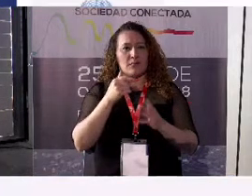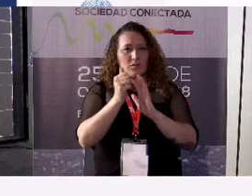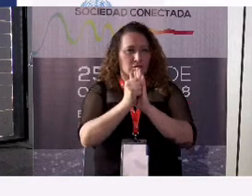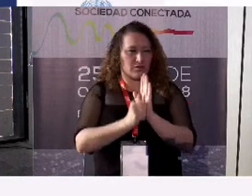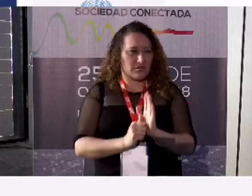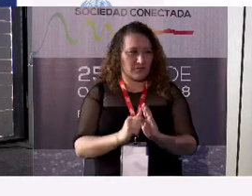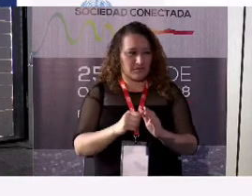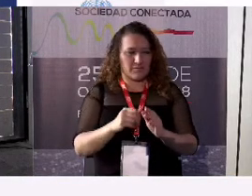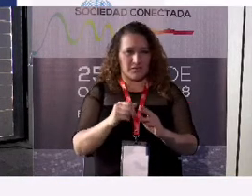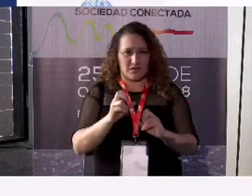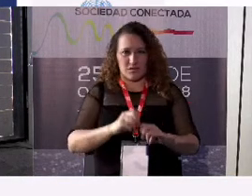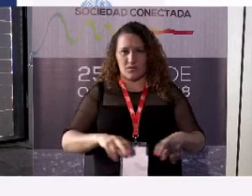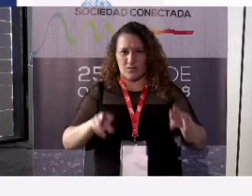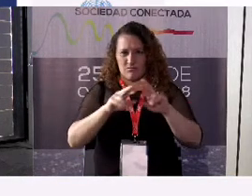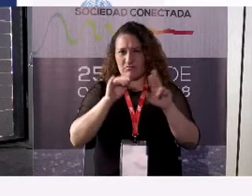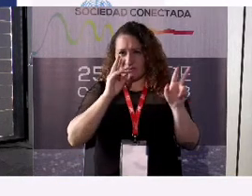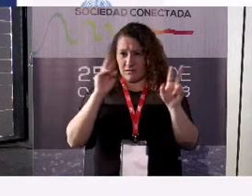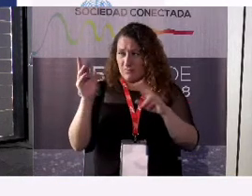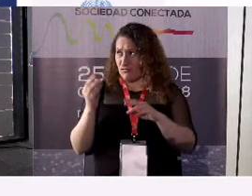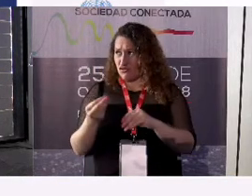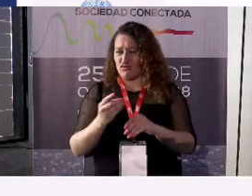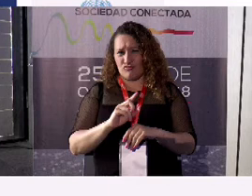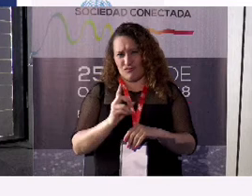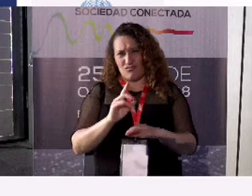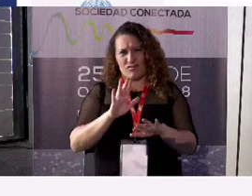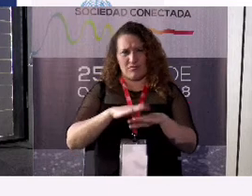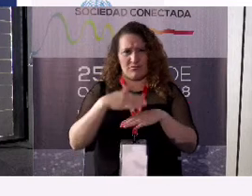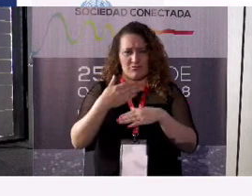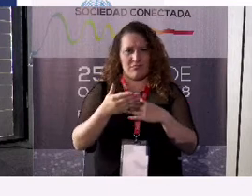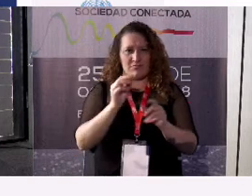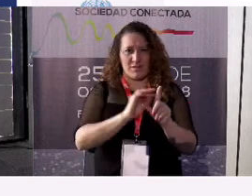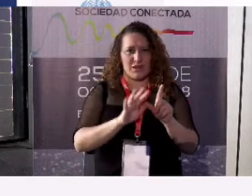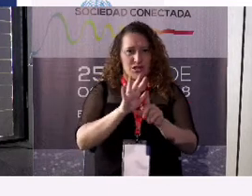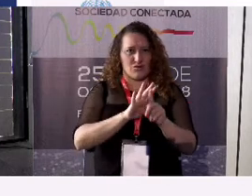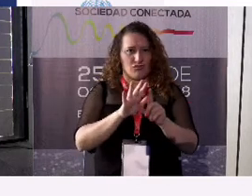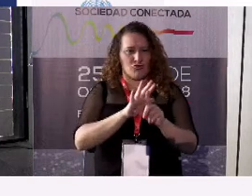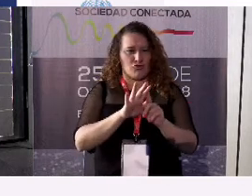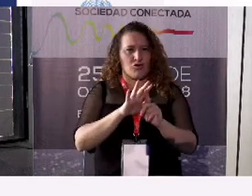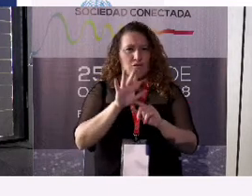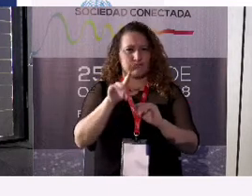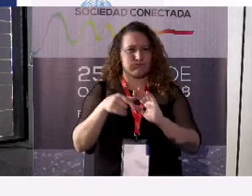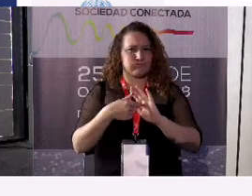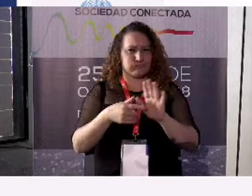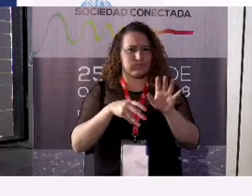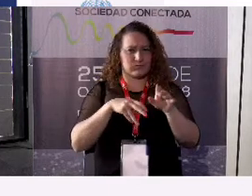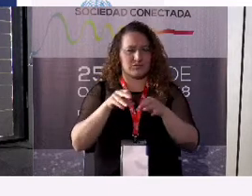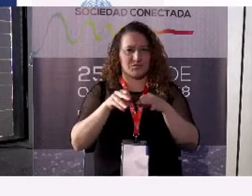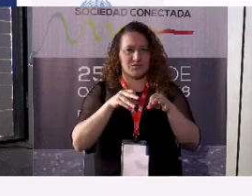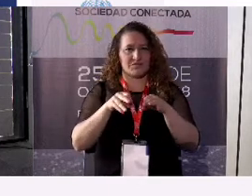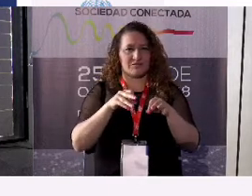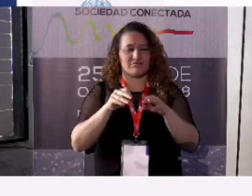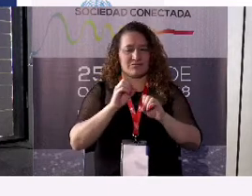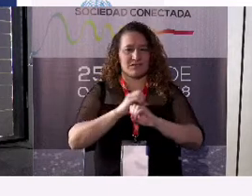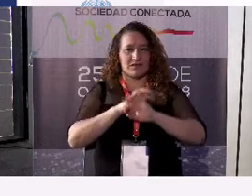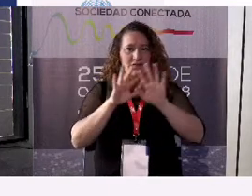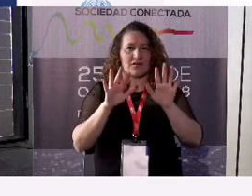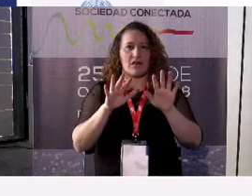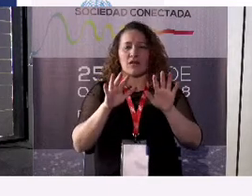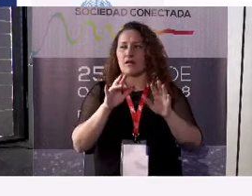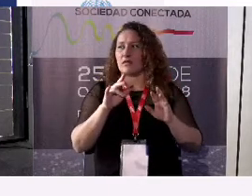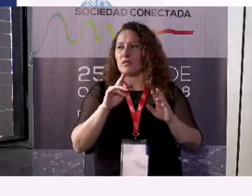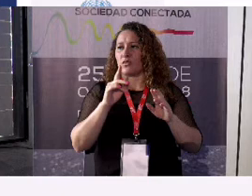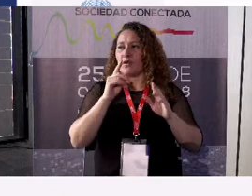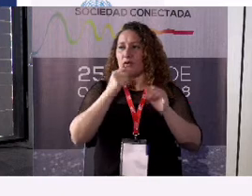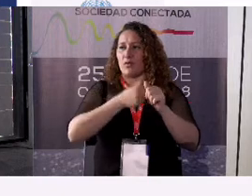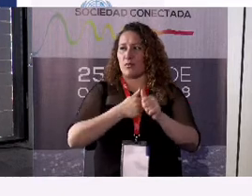eh No los vean mucho porque ahorita viene un video en el cual se los se los se los van a explicar eh claramente y de uno